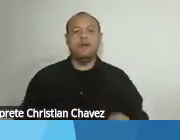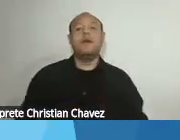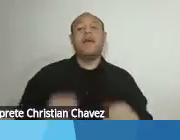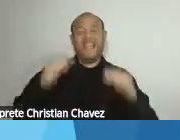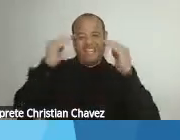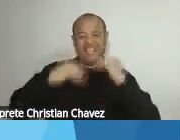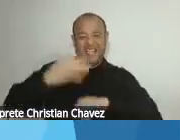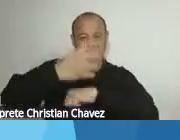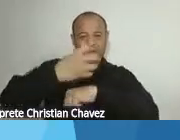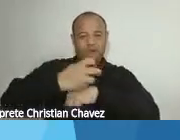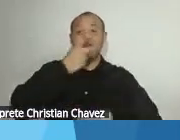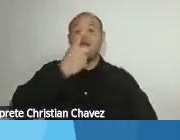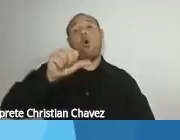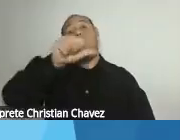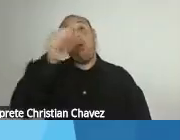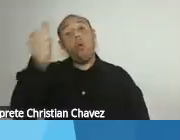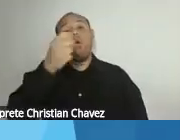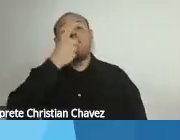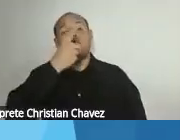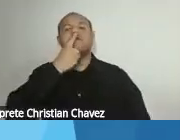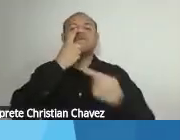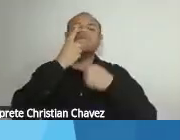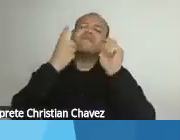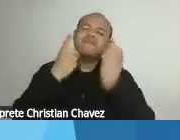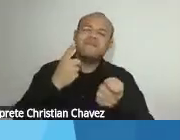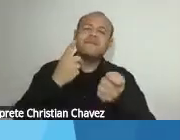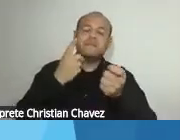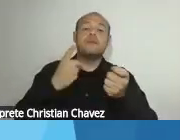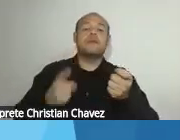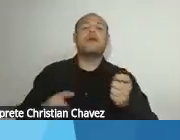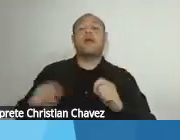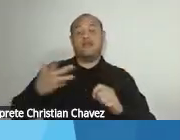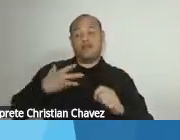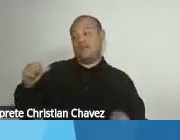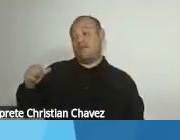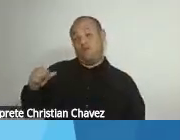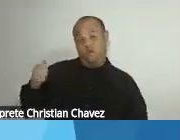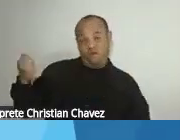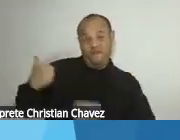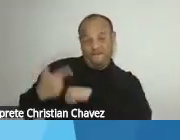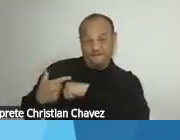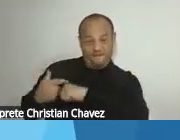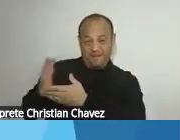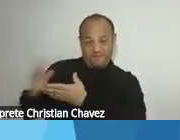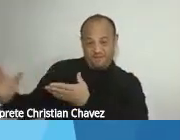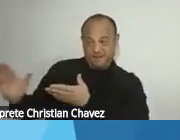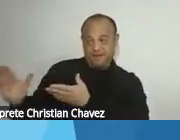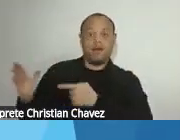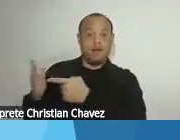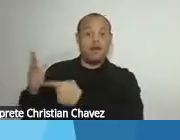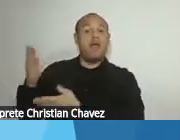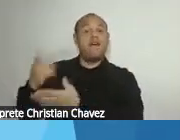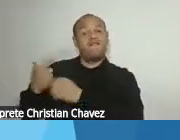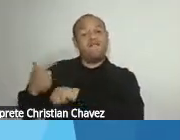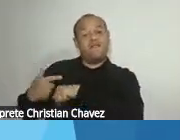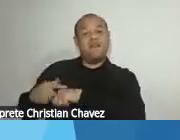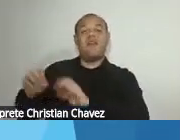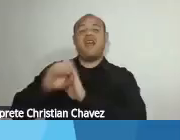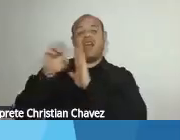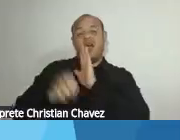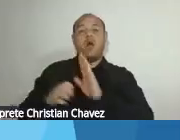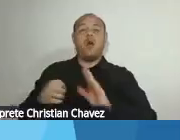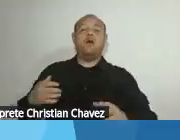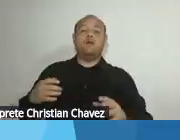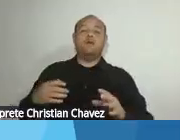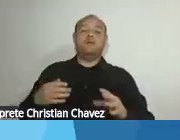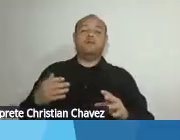de diabetes nos habla de aquellas enfermedades que afectan al páncreas, ¿sí? A lo mejor un cáncer de páncreas que te pueda